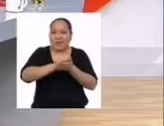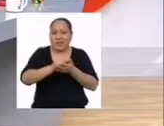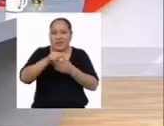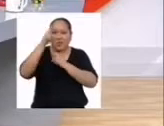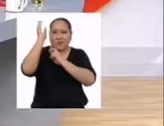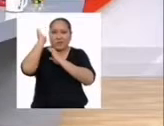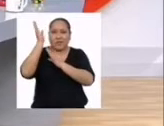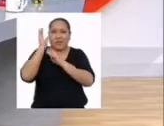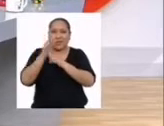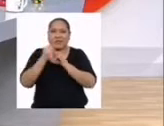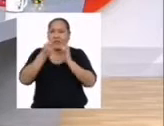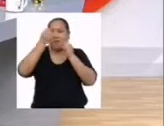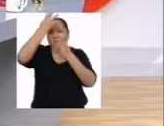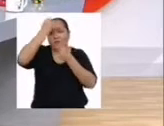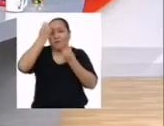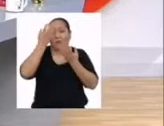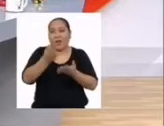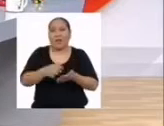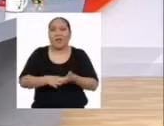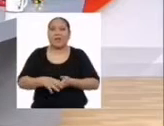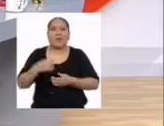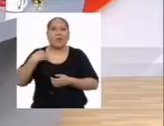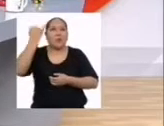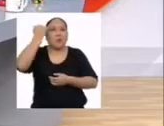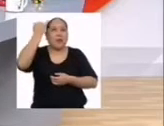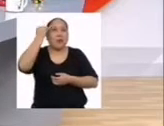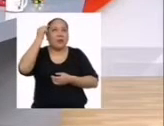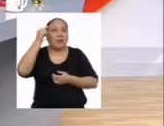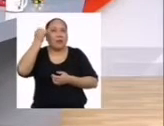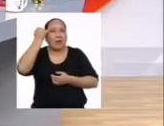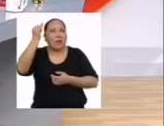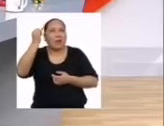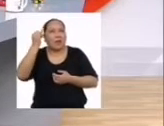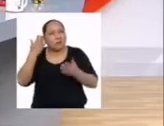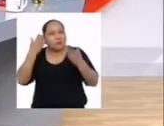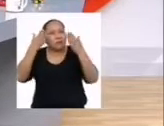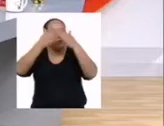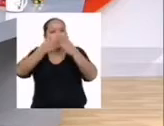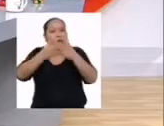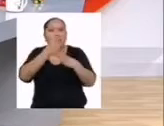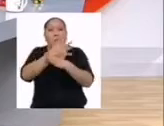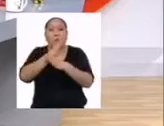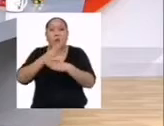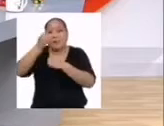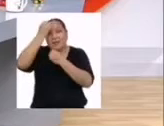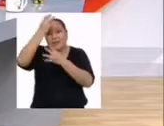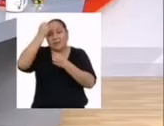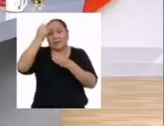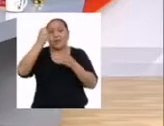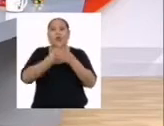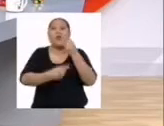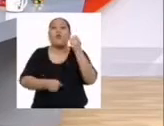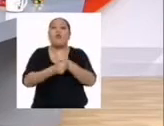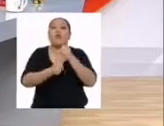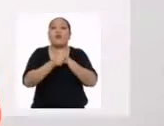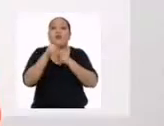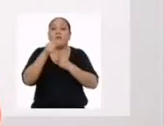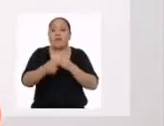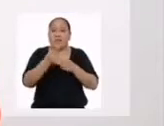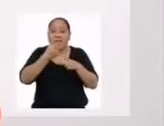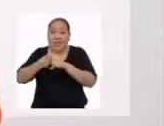es informar, supongo que el propósito va por el lado de compartir información confiable sobre nuestra